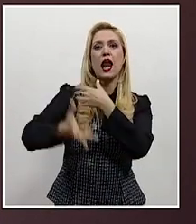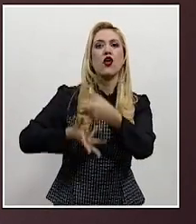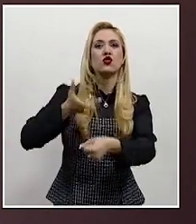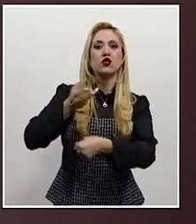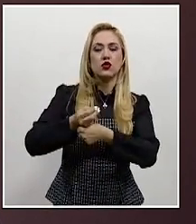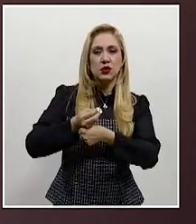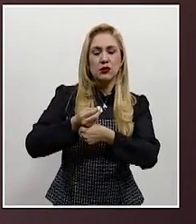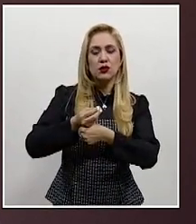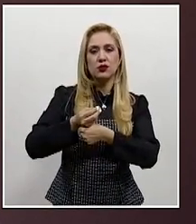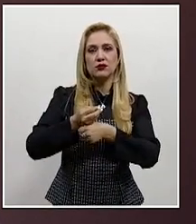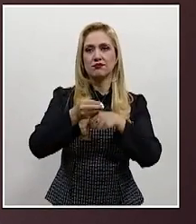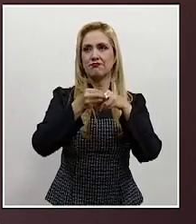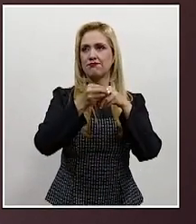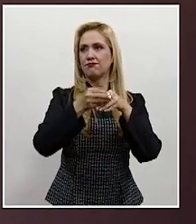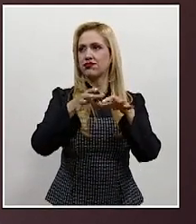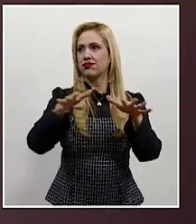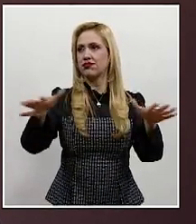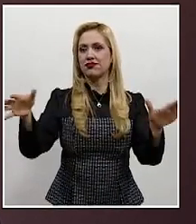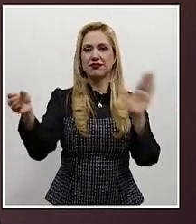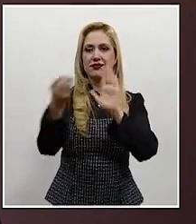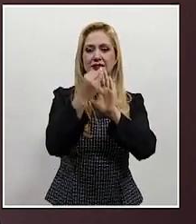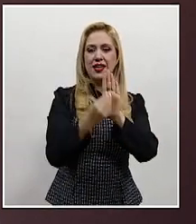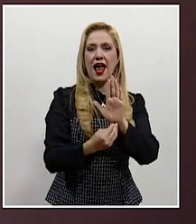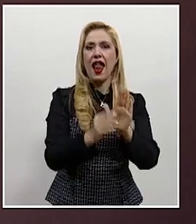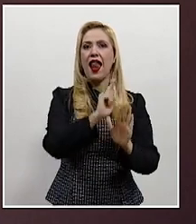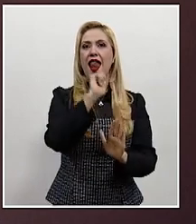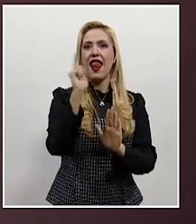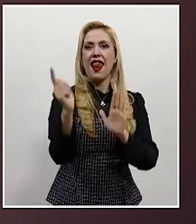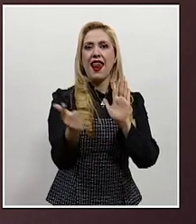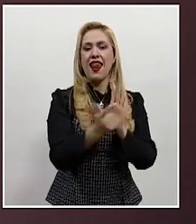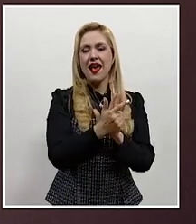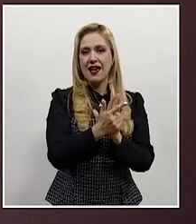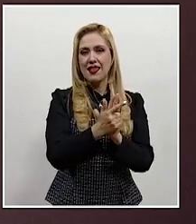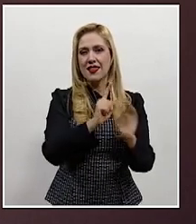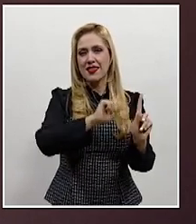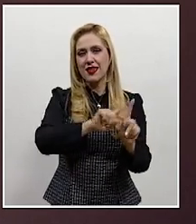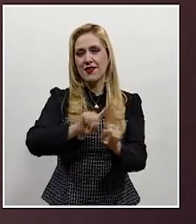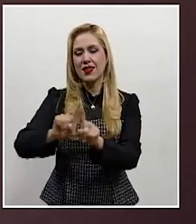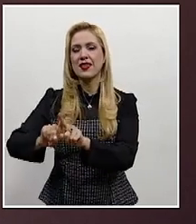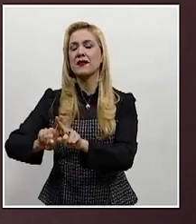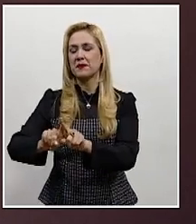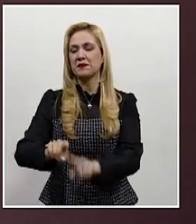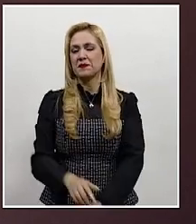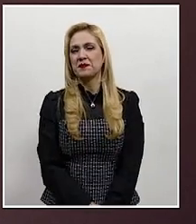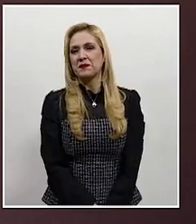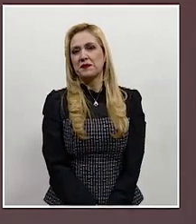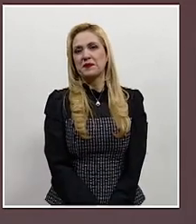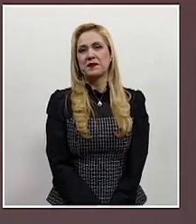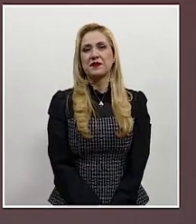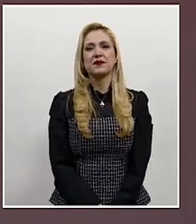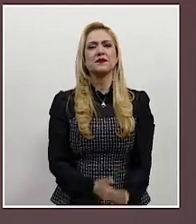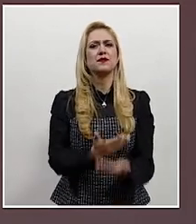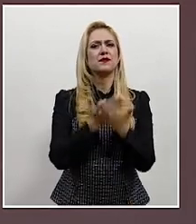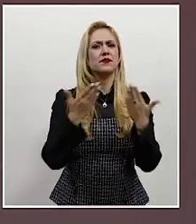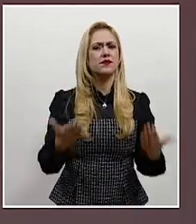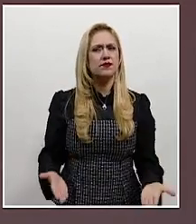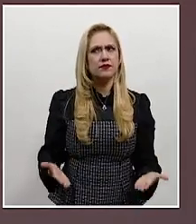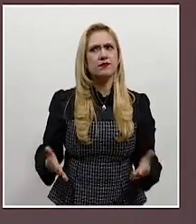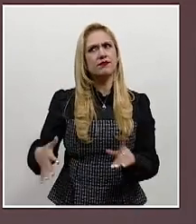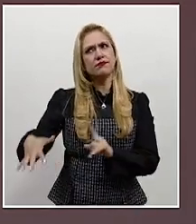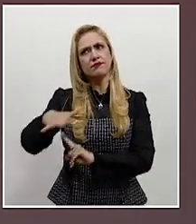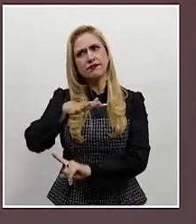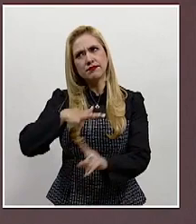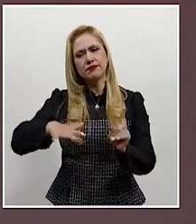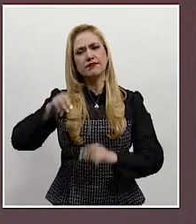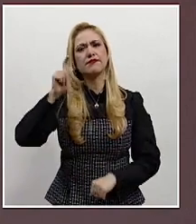que irradia a todas las legislaciones y que en un momento podemos hablar un poco más de eso. Entonces, en el contexto, digamos,